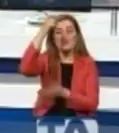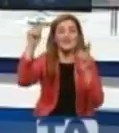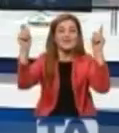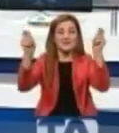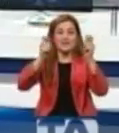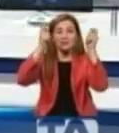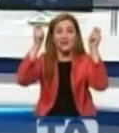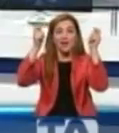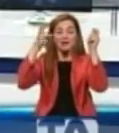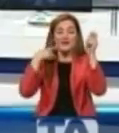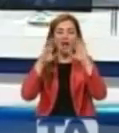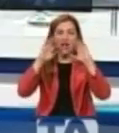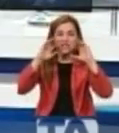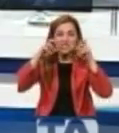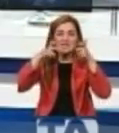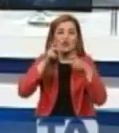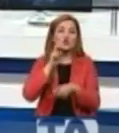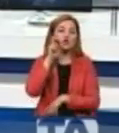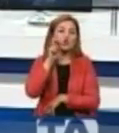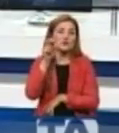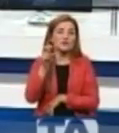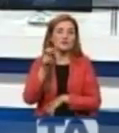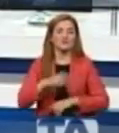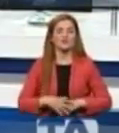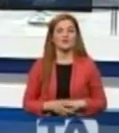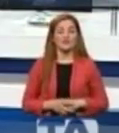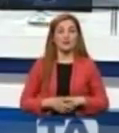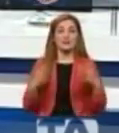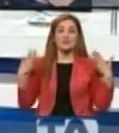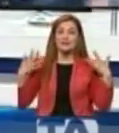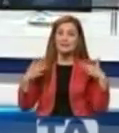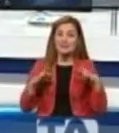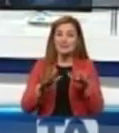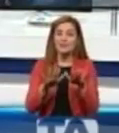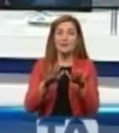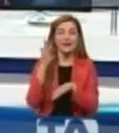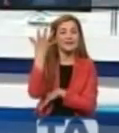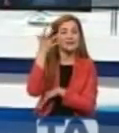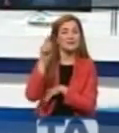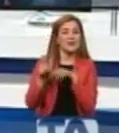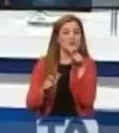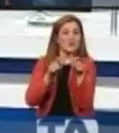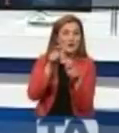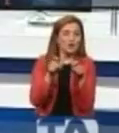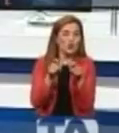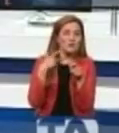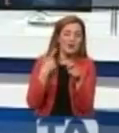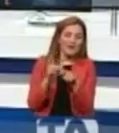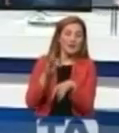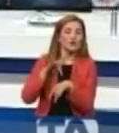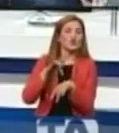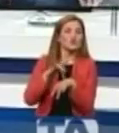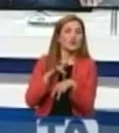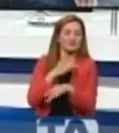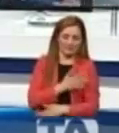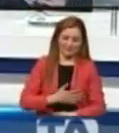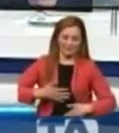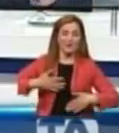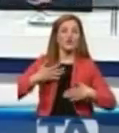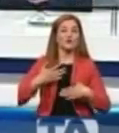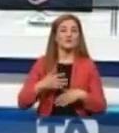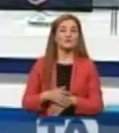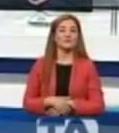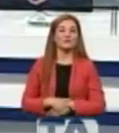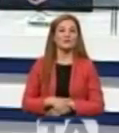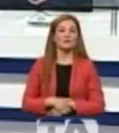fiesta del maíz y del turismo. El masivo evento congregó además a más de 15.000 personas que se dieron cita para deleitarse con el paseo del